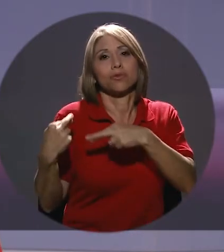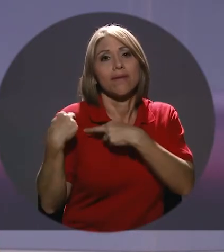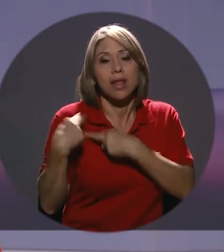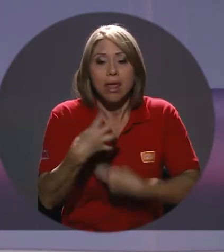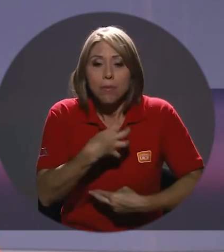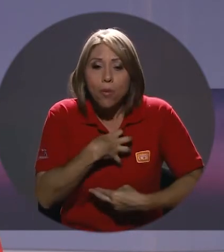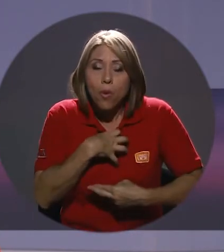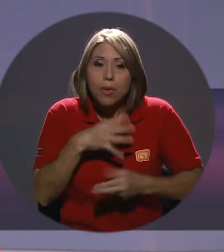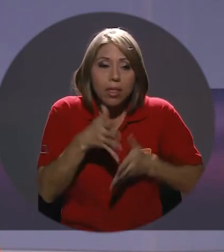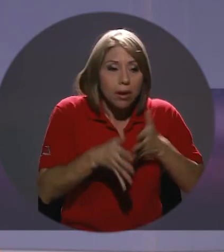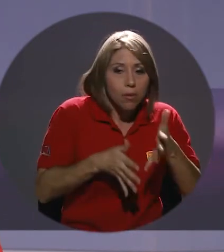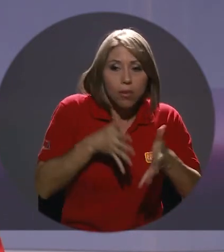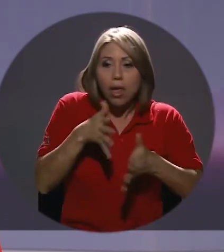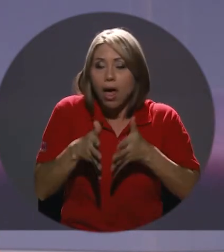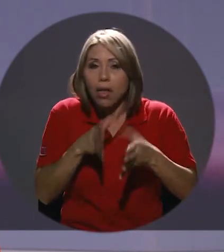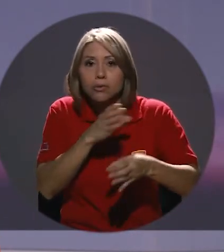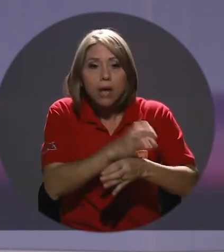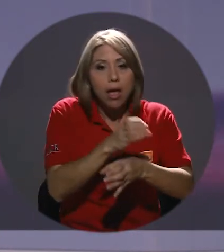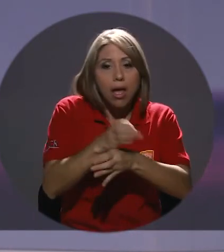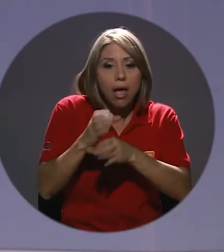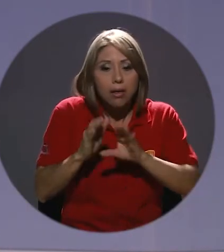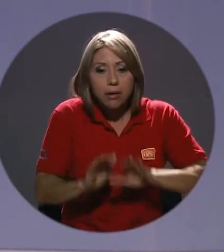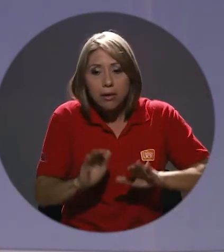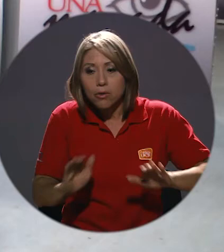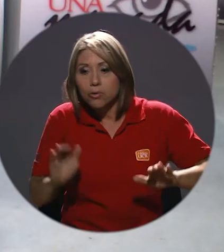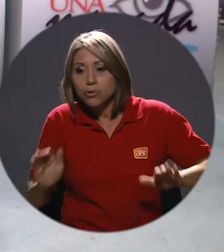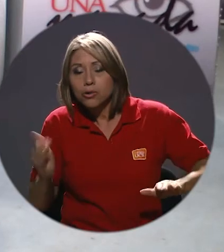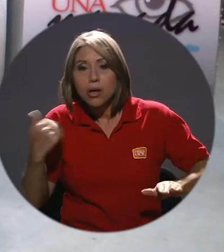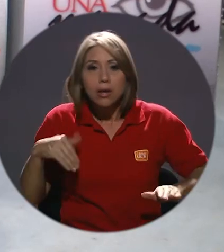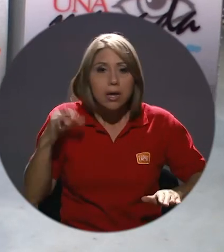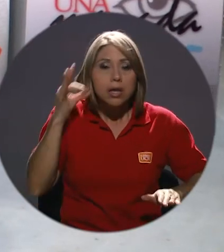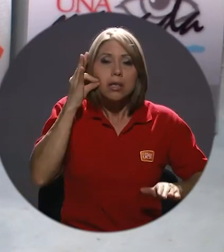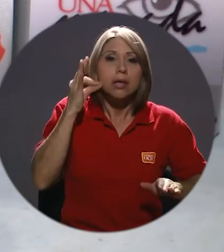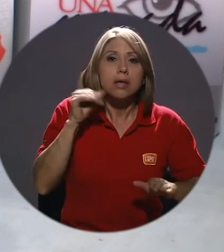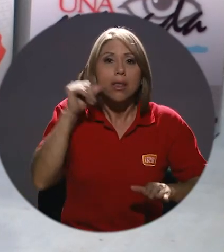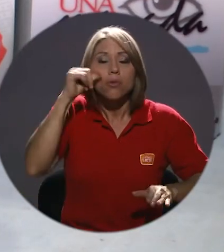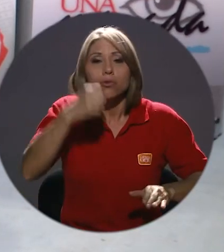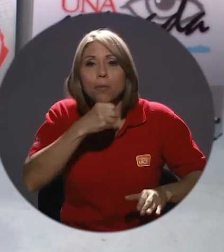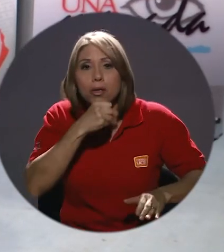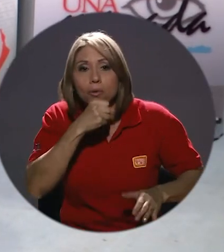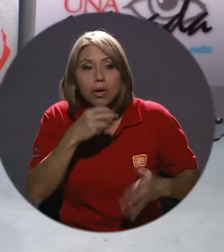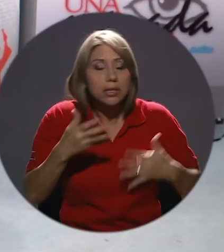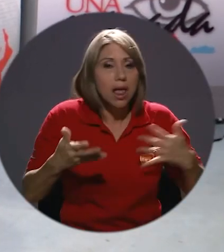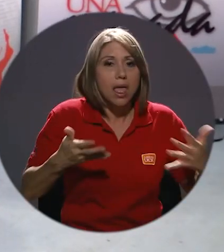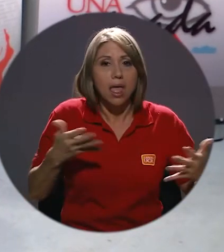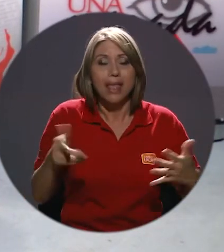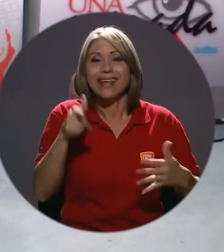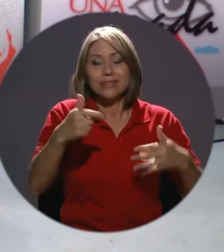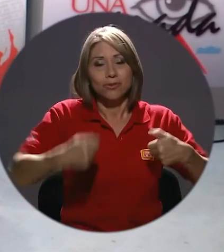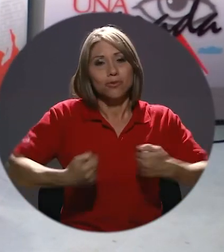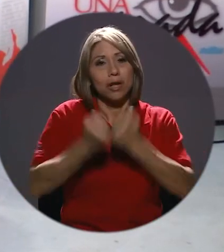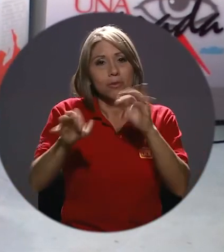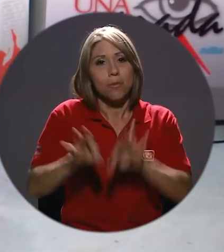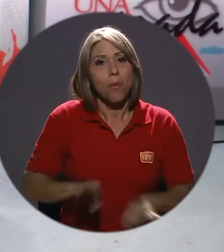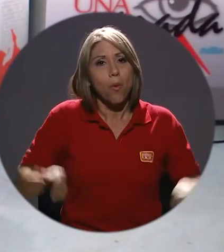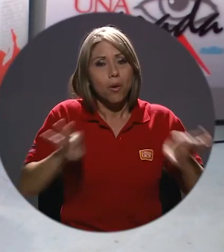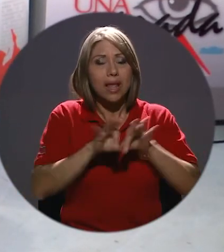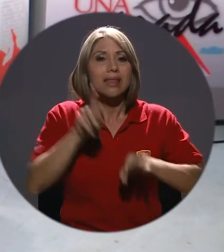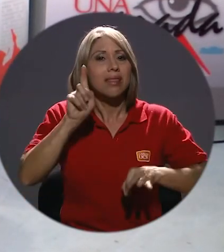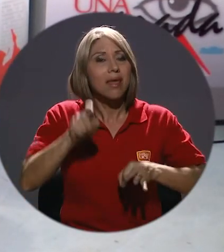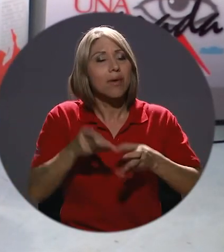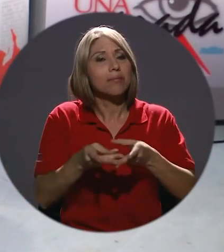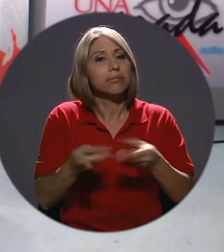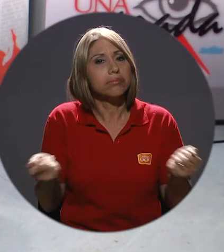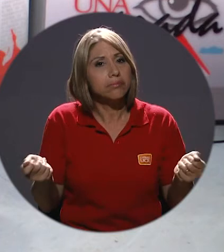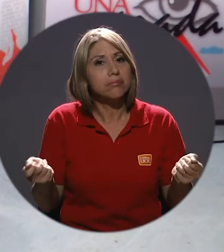propia responsabilidad, todo el tema de los cuidados, sea de niños, niñas, adultos mayores, incluso la naturaleza. Entonces, eso es un reto importante que debería